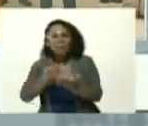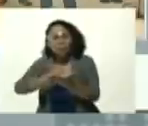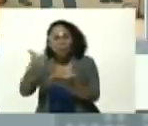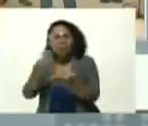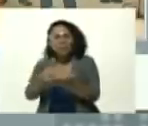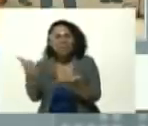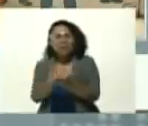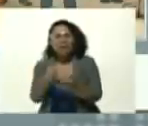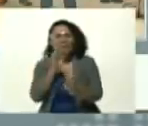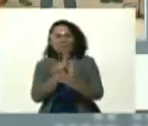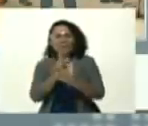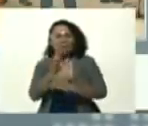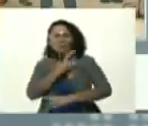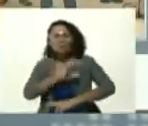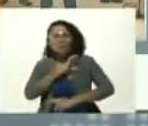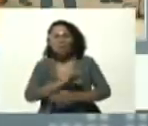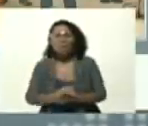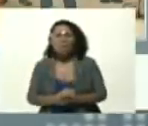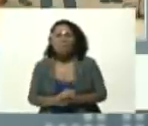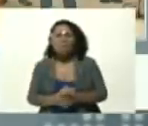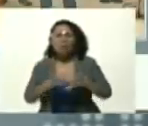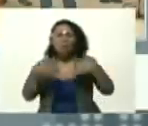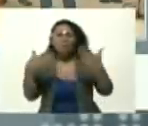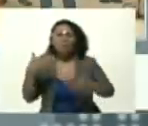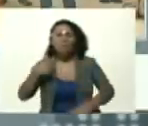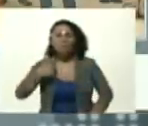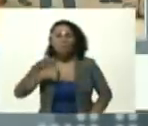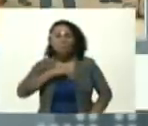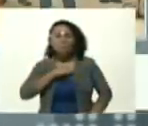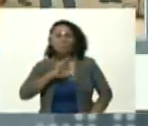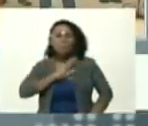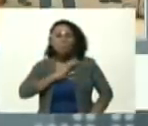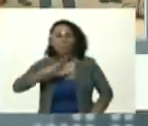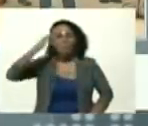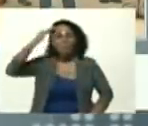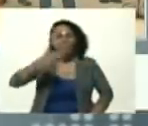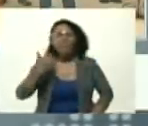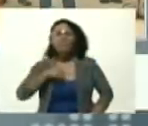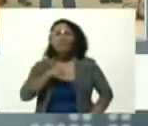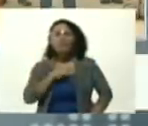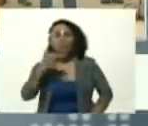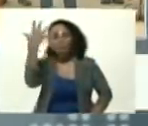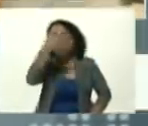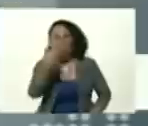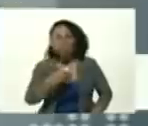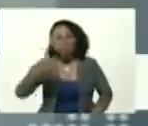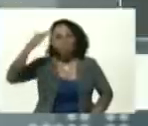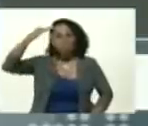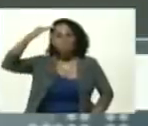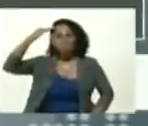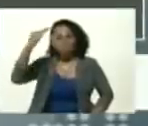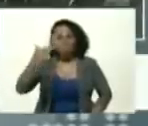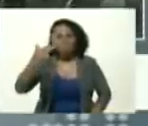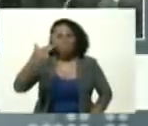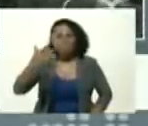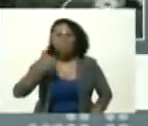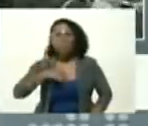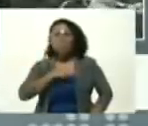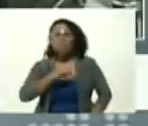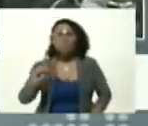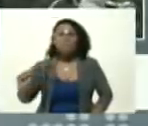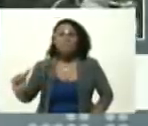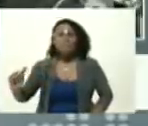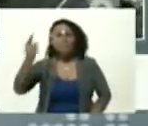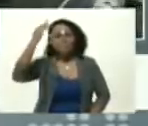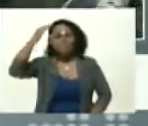por redes sociales, cuando nuestros soldados, nuestros muchachos, nuestros tenientes, nuestros primeros